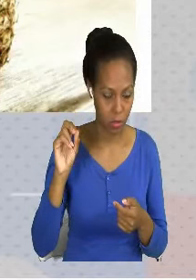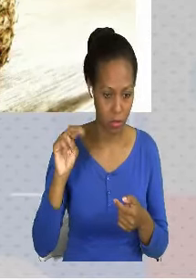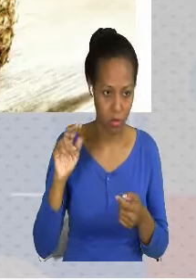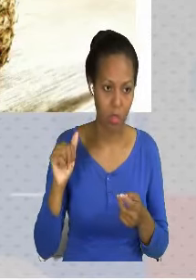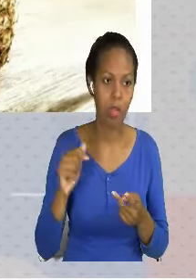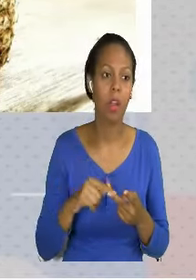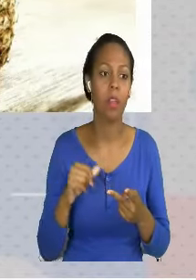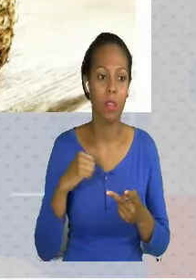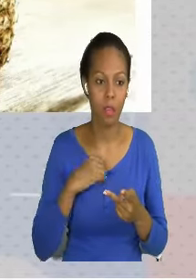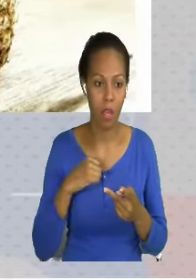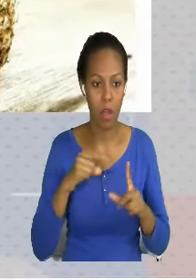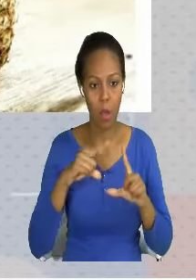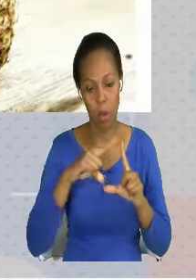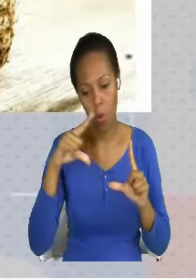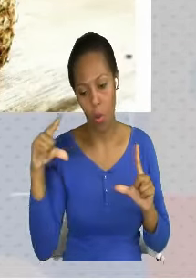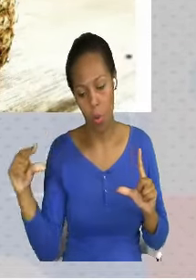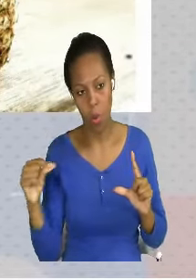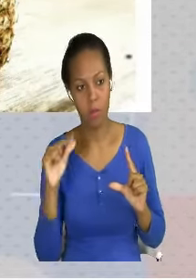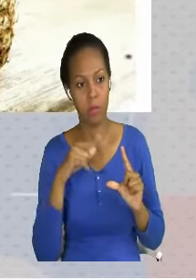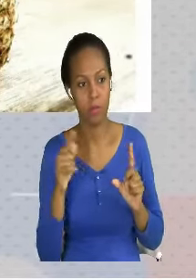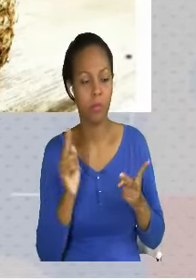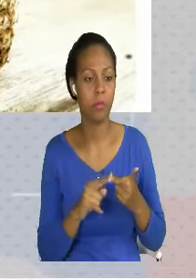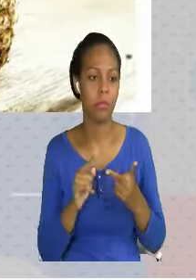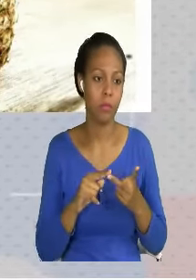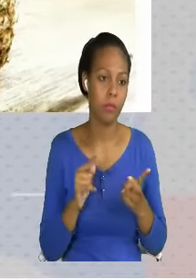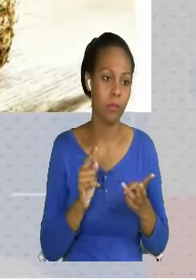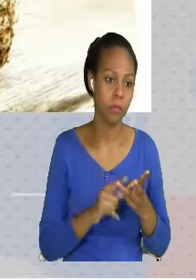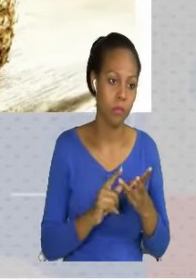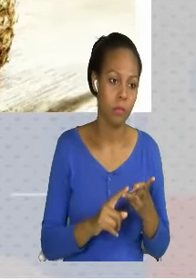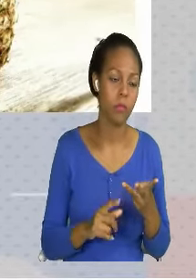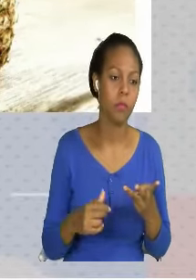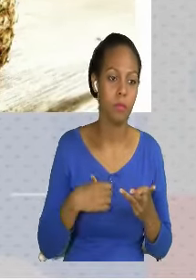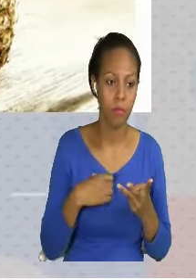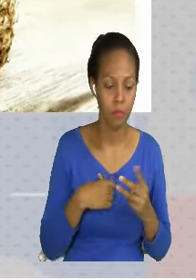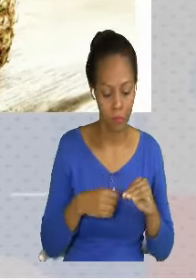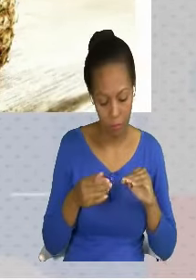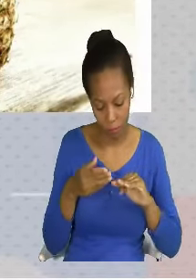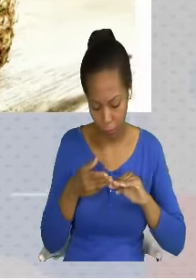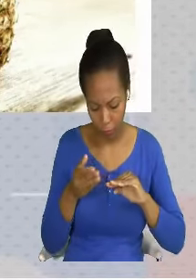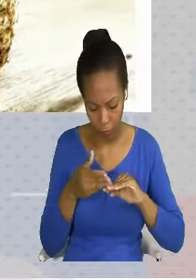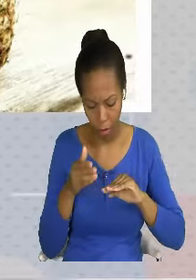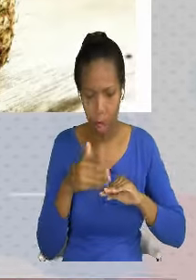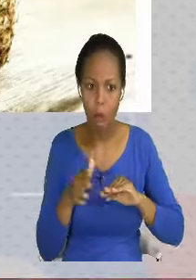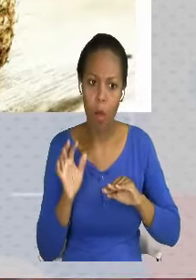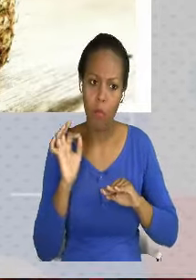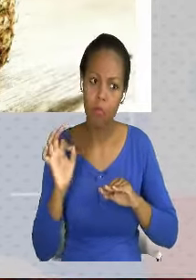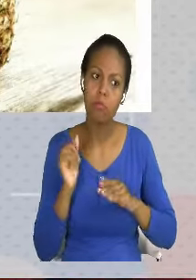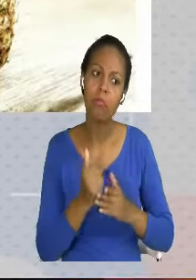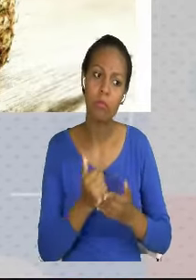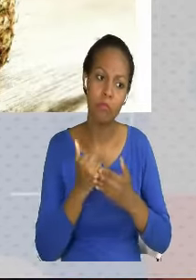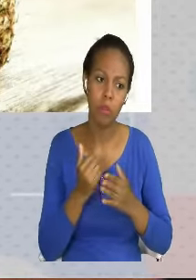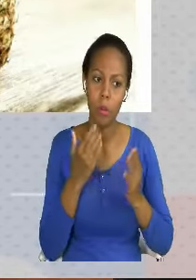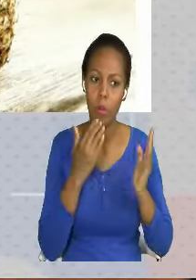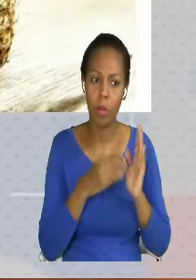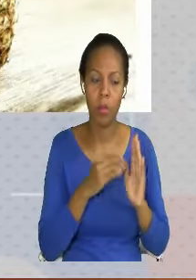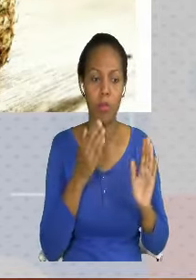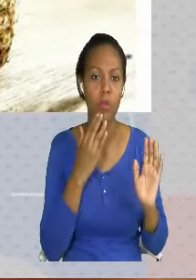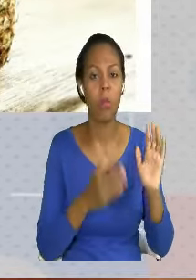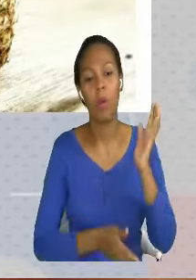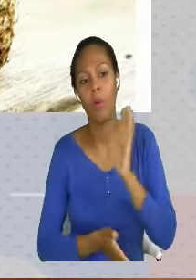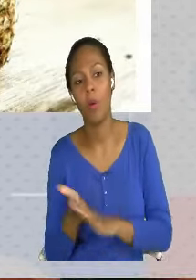a las uñas y me parece súper genial porque, digamos, si saliste para el